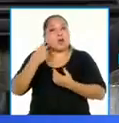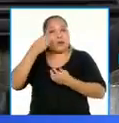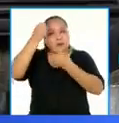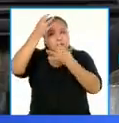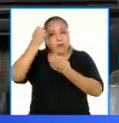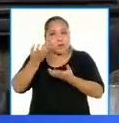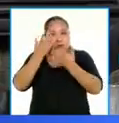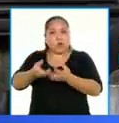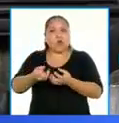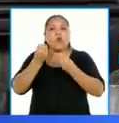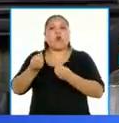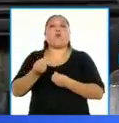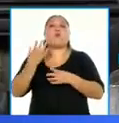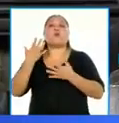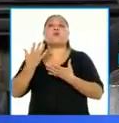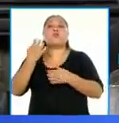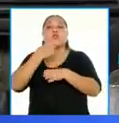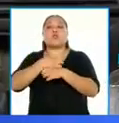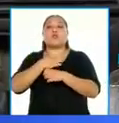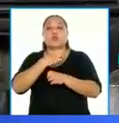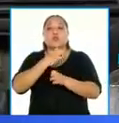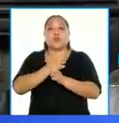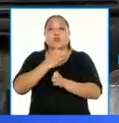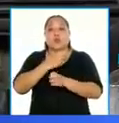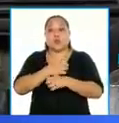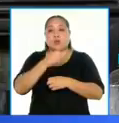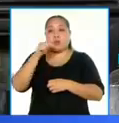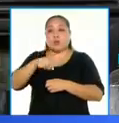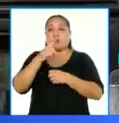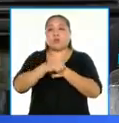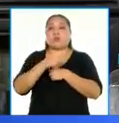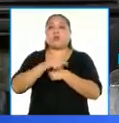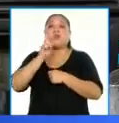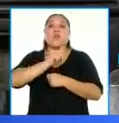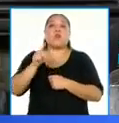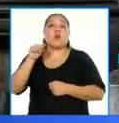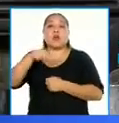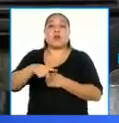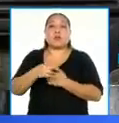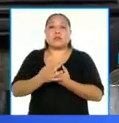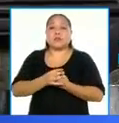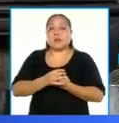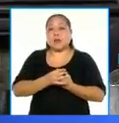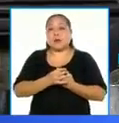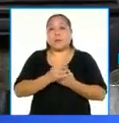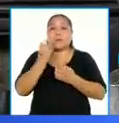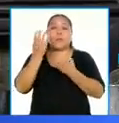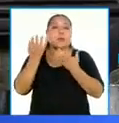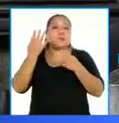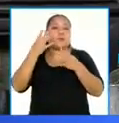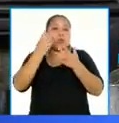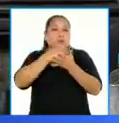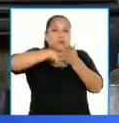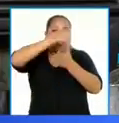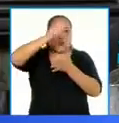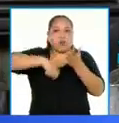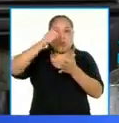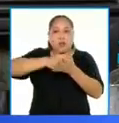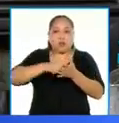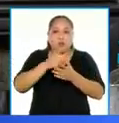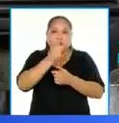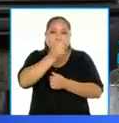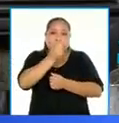los contratos en este momento. Lo que pasa es que estos contratos tienen esa cláusula de confidencialidad que tiene que respetarse. Y